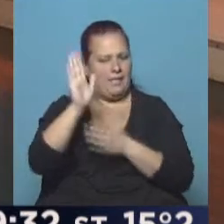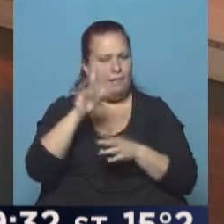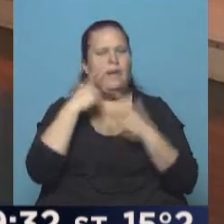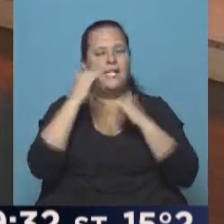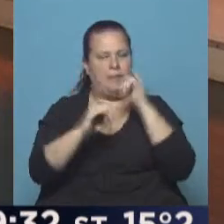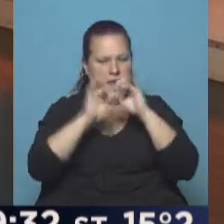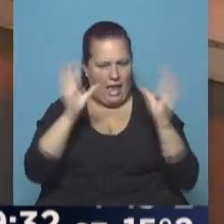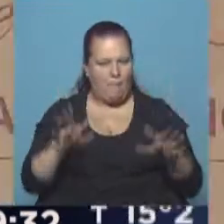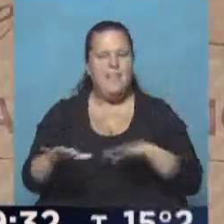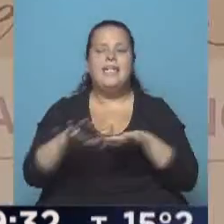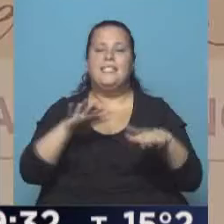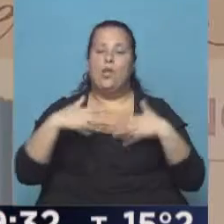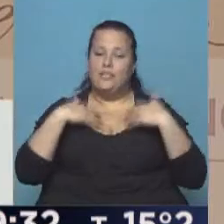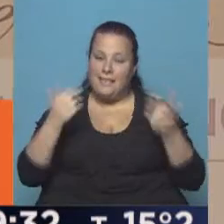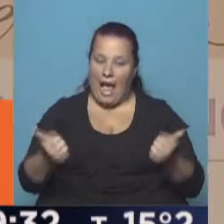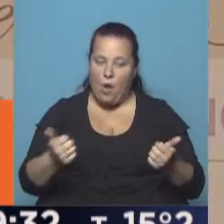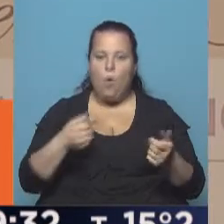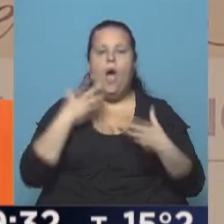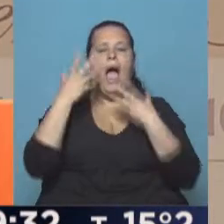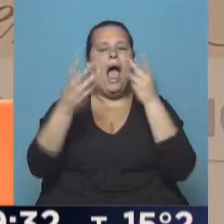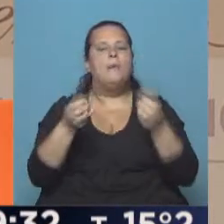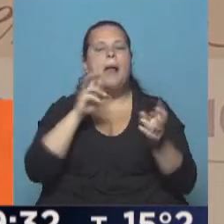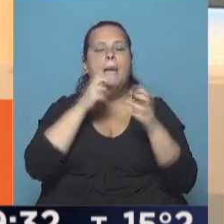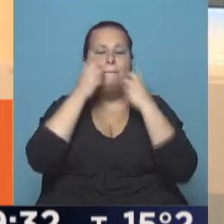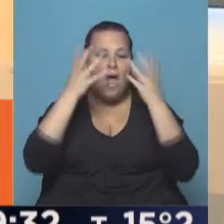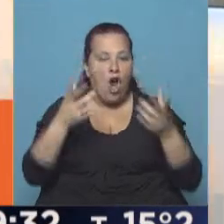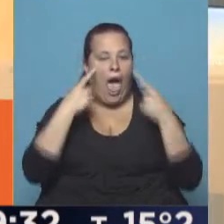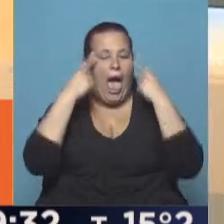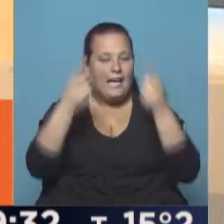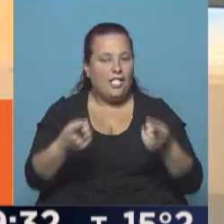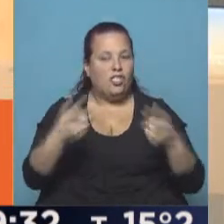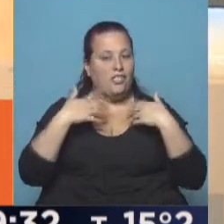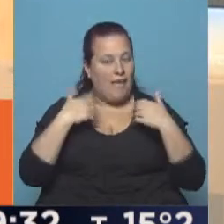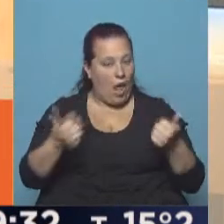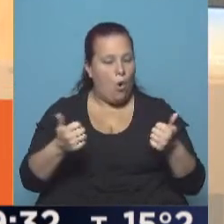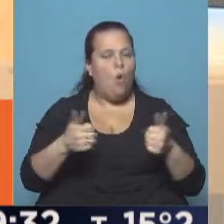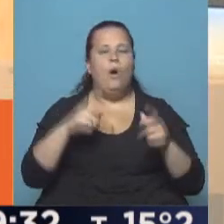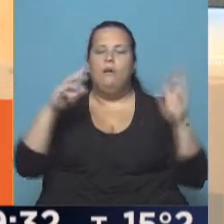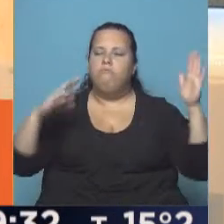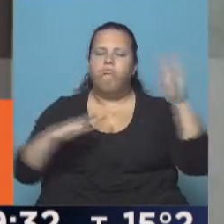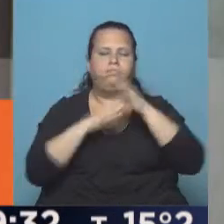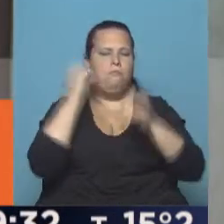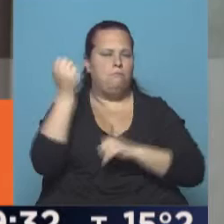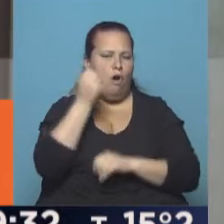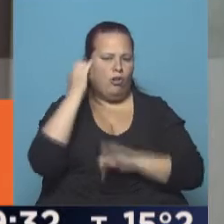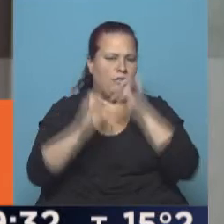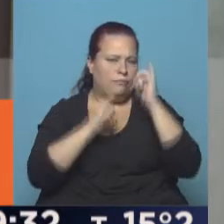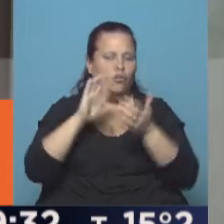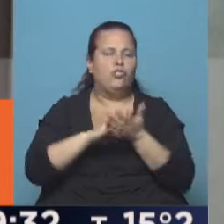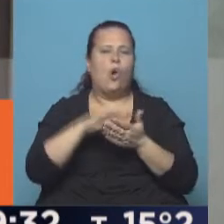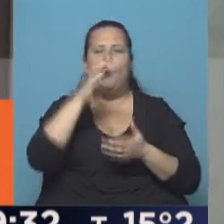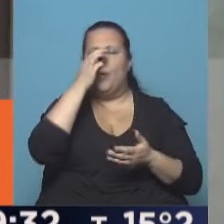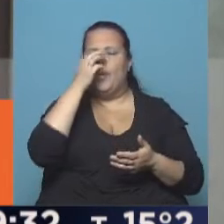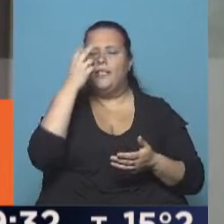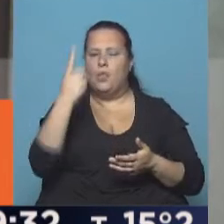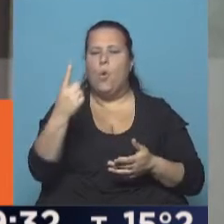detalles. La situación de la salud y los aportes para mejorar la atención sanitaria fueron los ejes fundamentales del